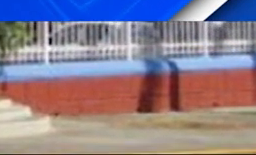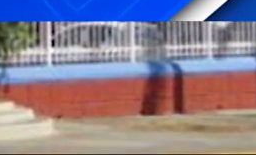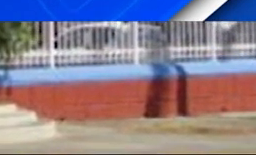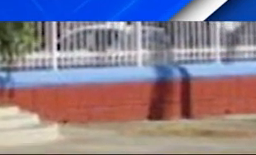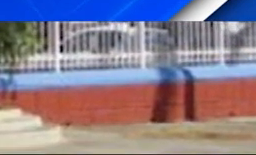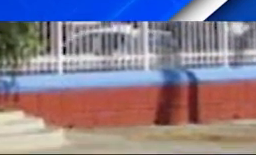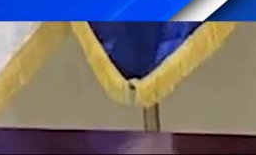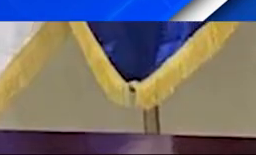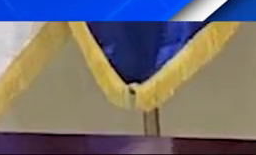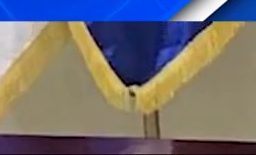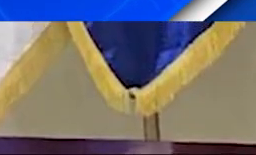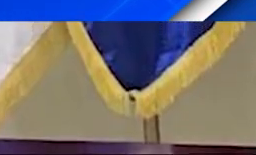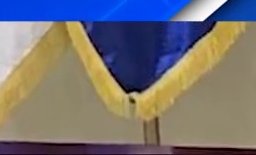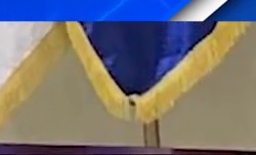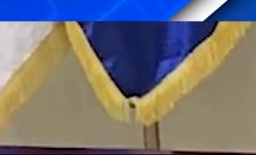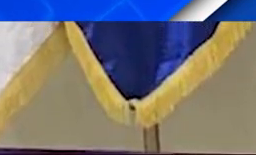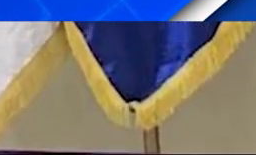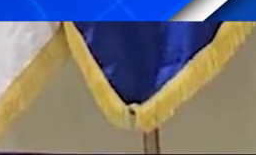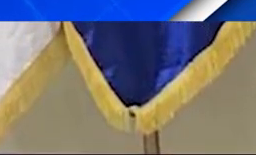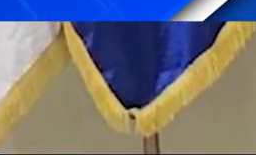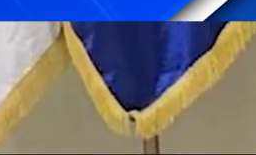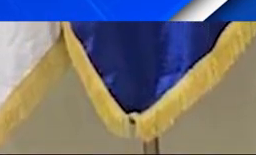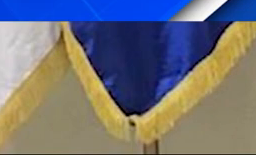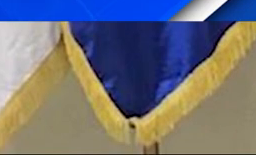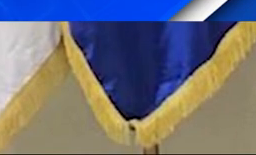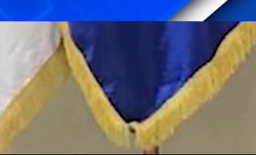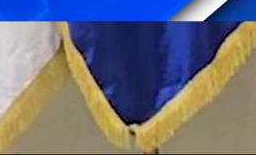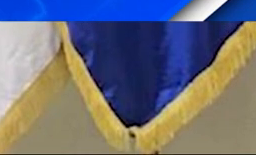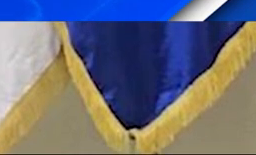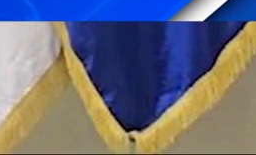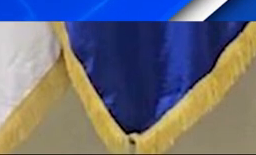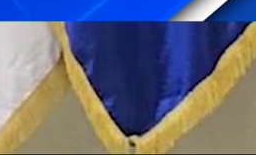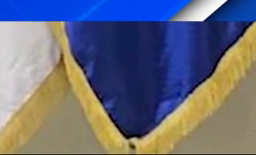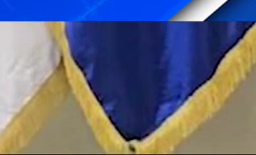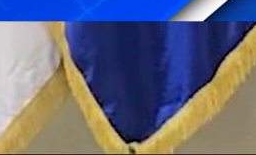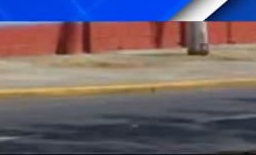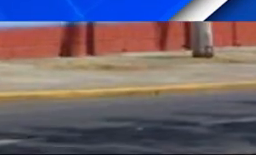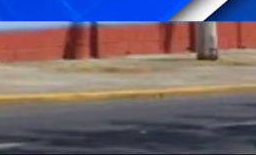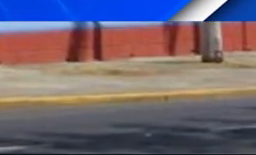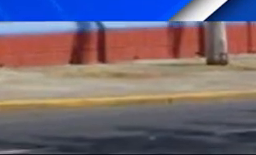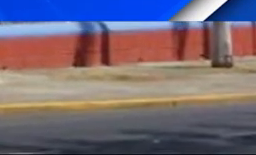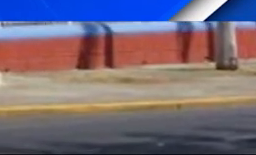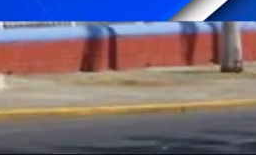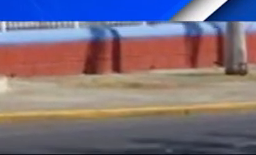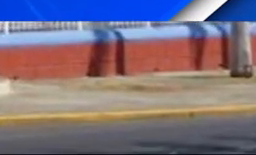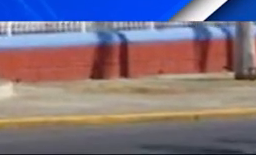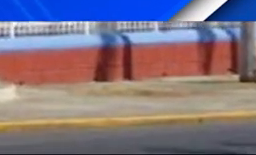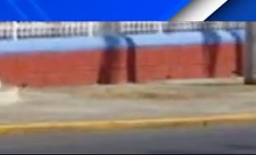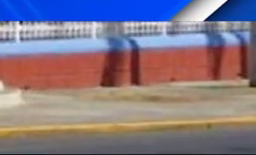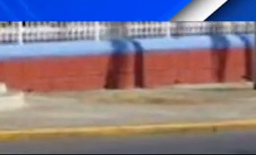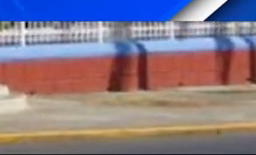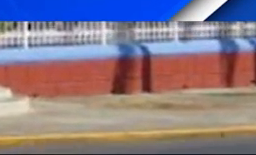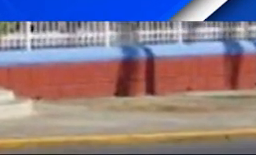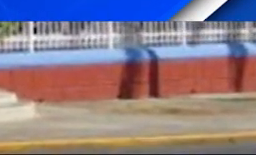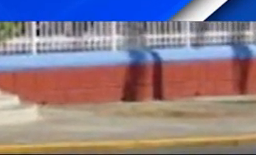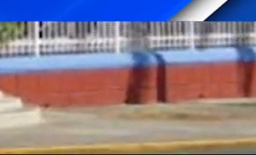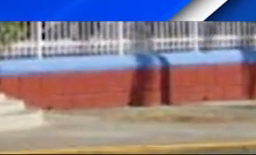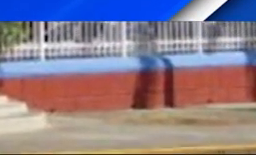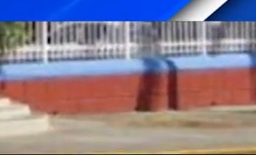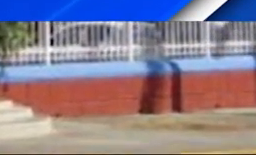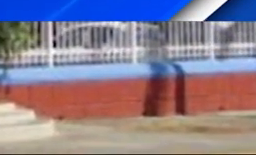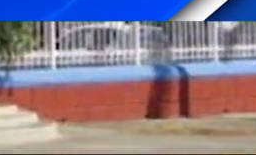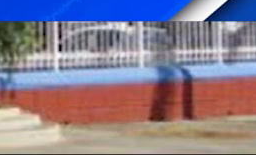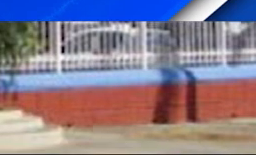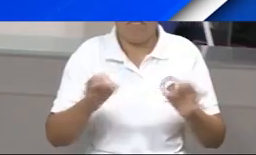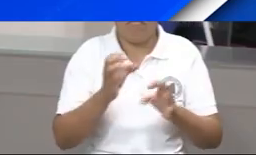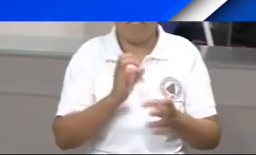del negocio y del mercado, tanto a nivel nacional como internacional. También incluye entre sus atribuciones los